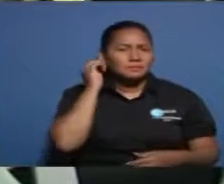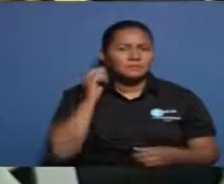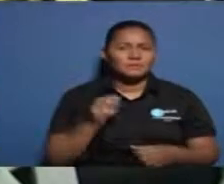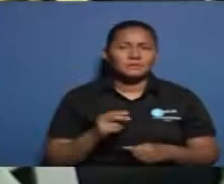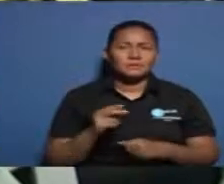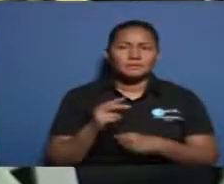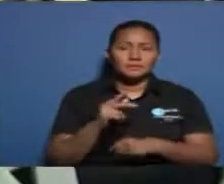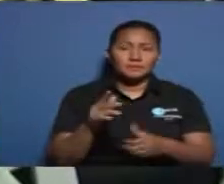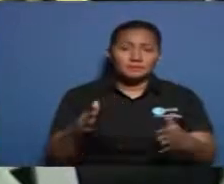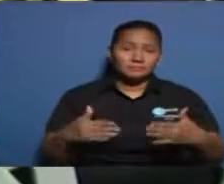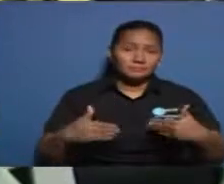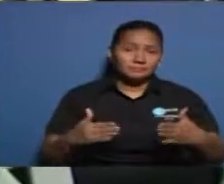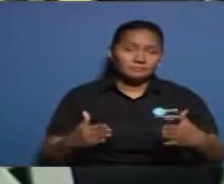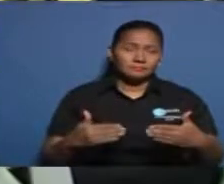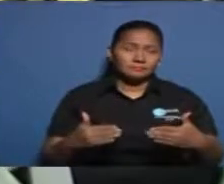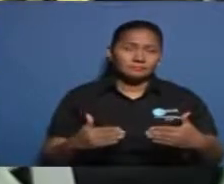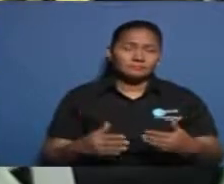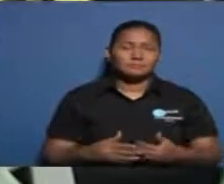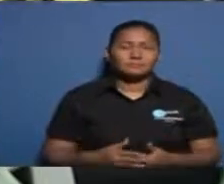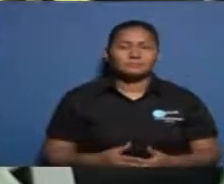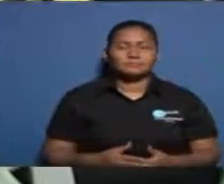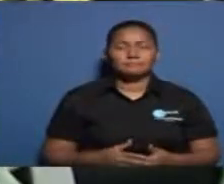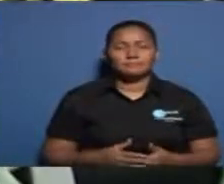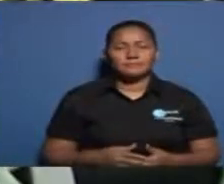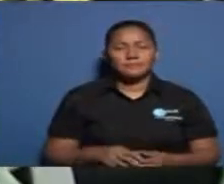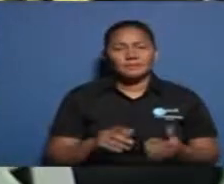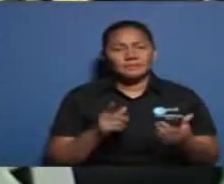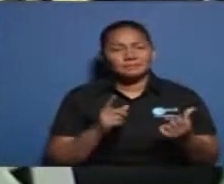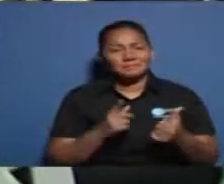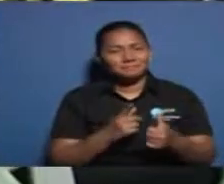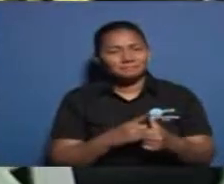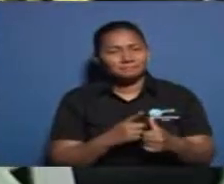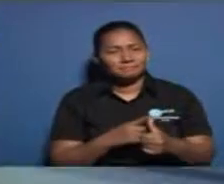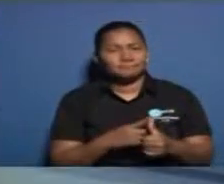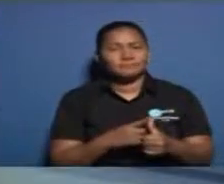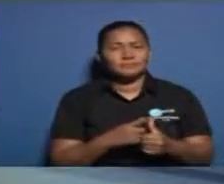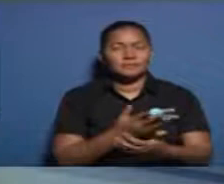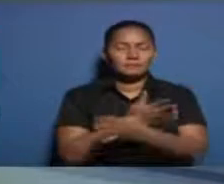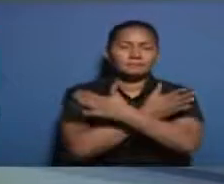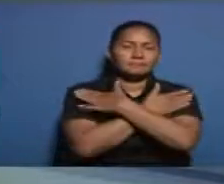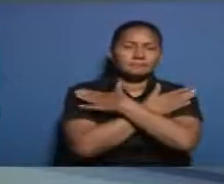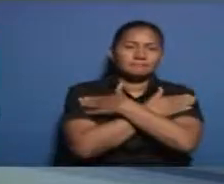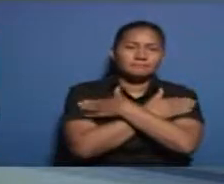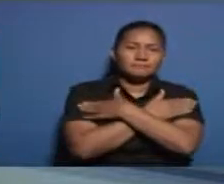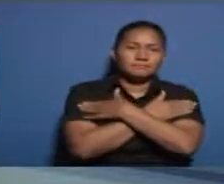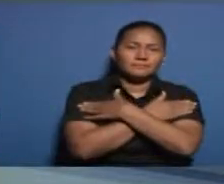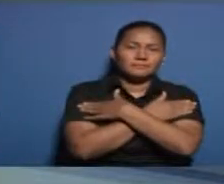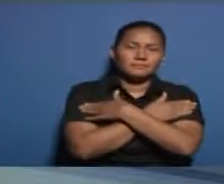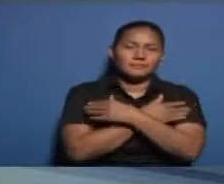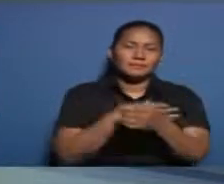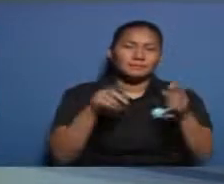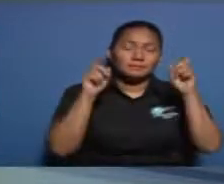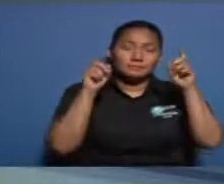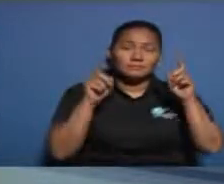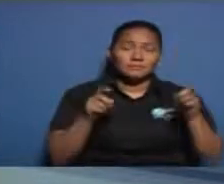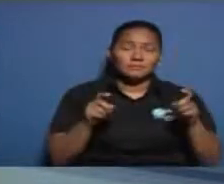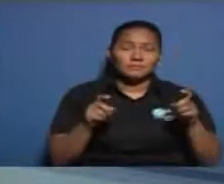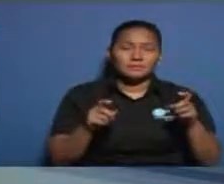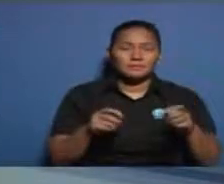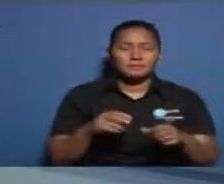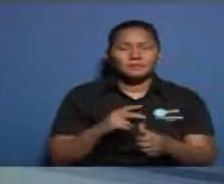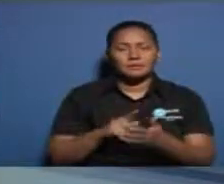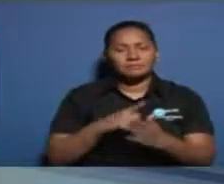en primer lugar quiero felicitar la iniciativa del programa y en concreto la temática de hoy